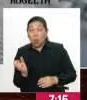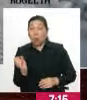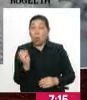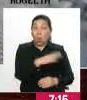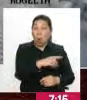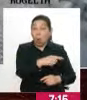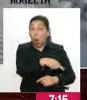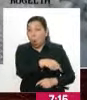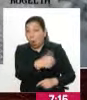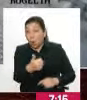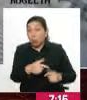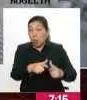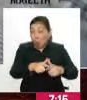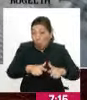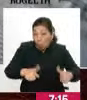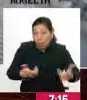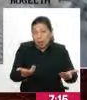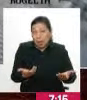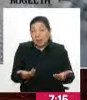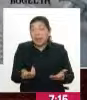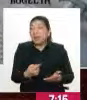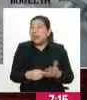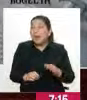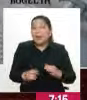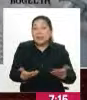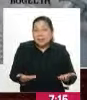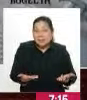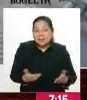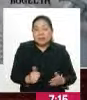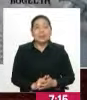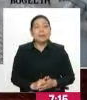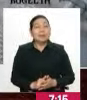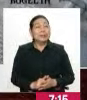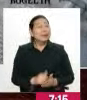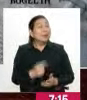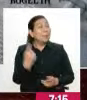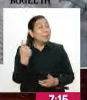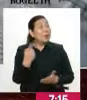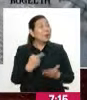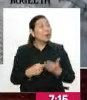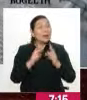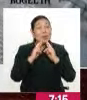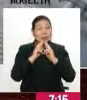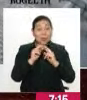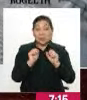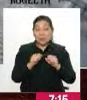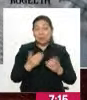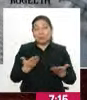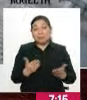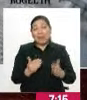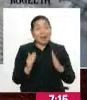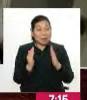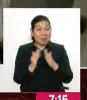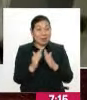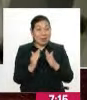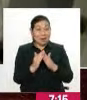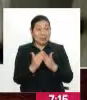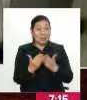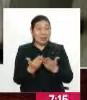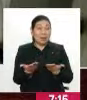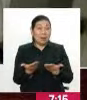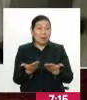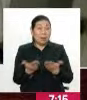las estructuras? ¿Cuáles son las conclusiones en ese sentido? Mire, lo primero que se recomienda es que si son viviendas de